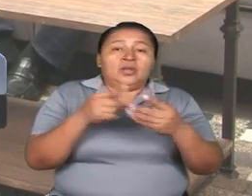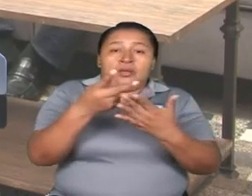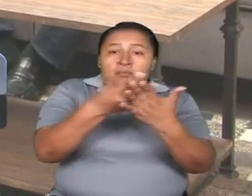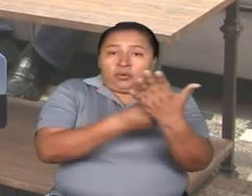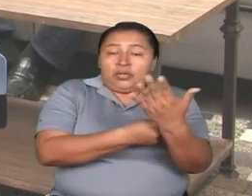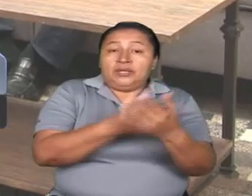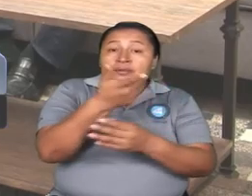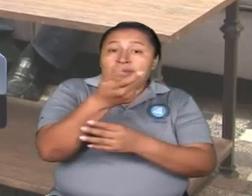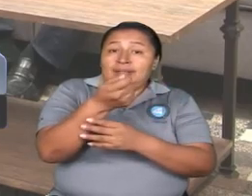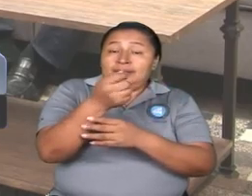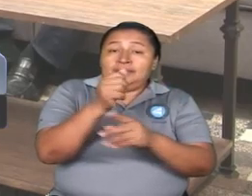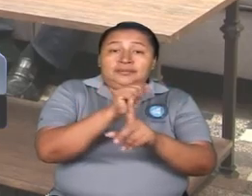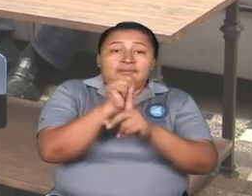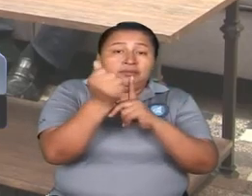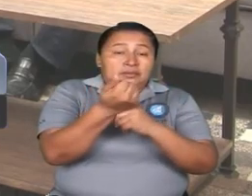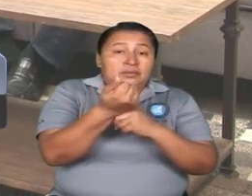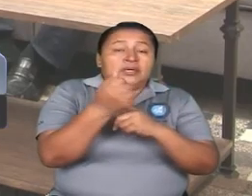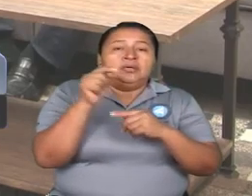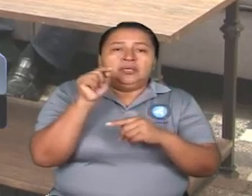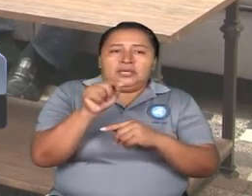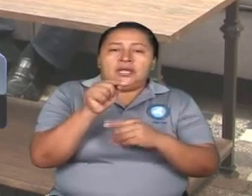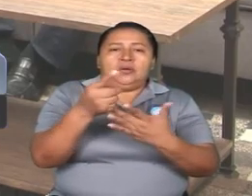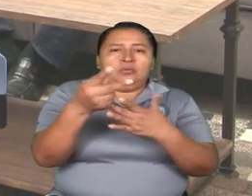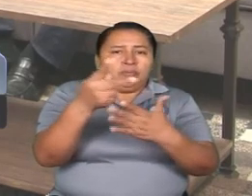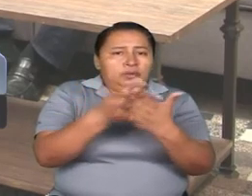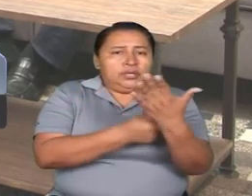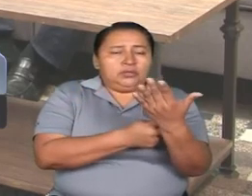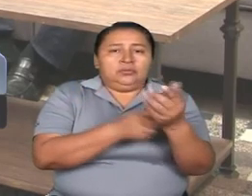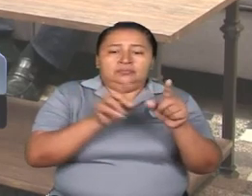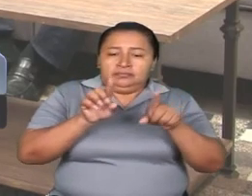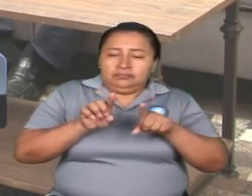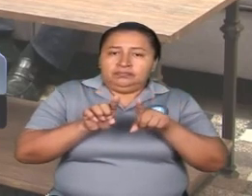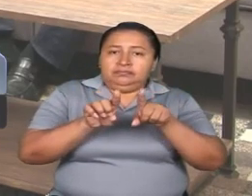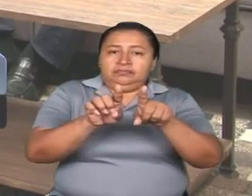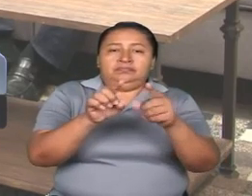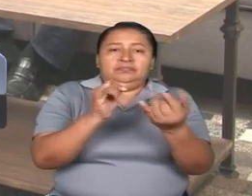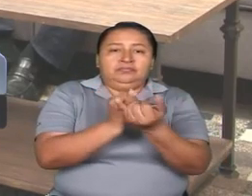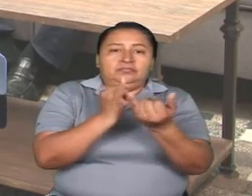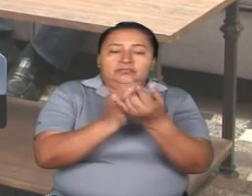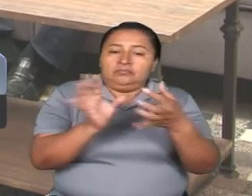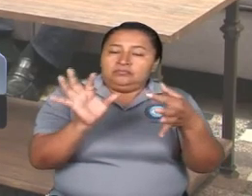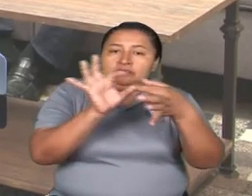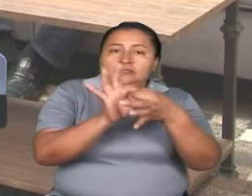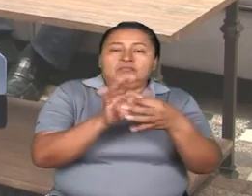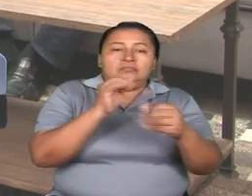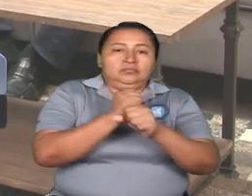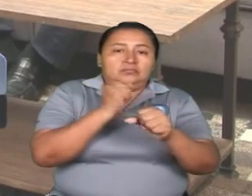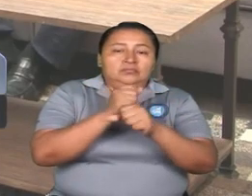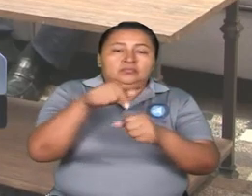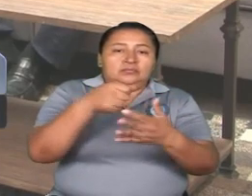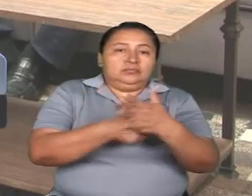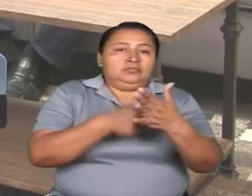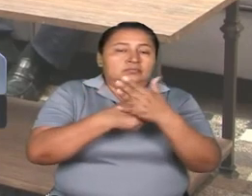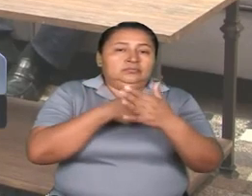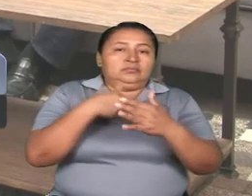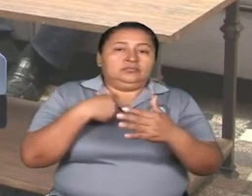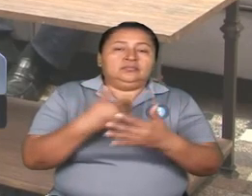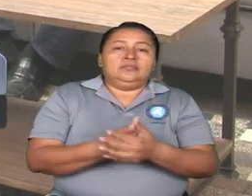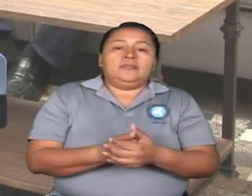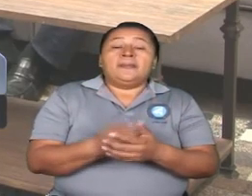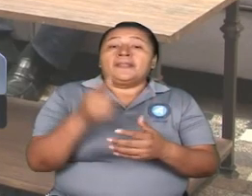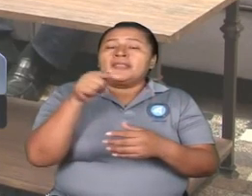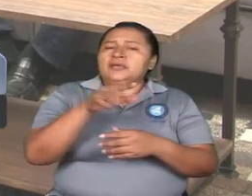canal parlamentario iba como un proyecto que era parte integral de este esfuerzo que estábamos haciendo. Y en